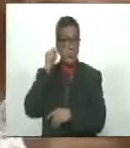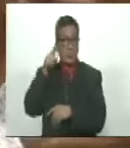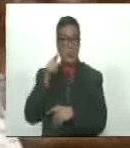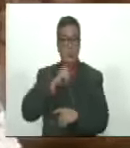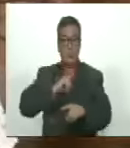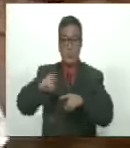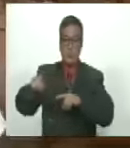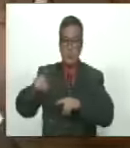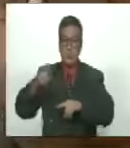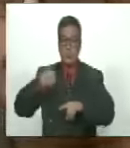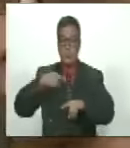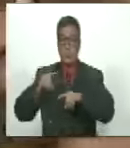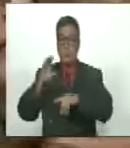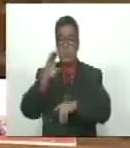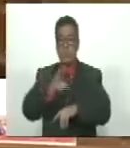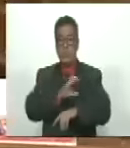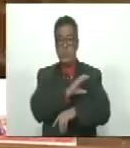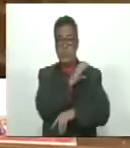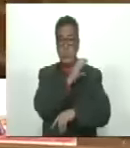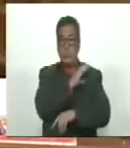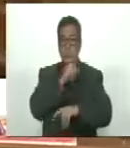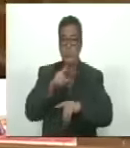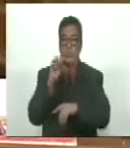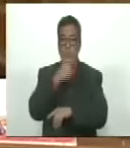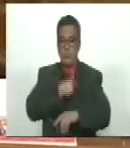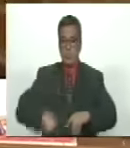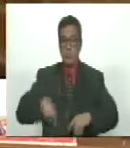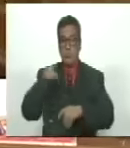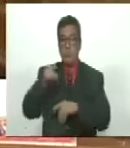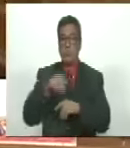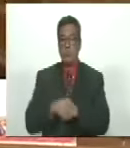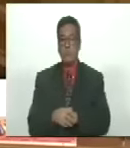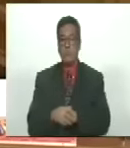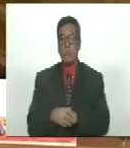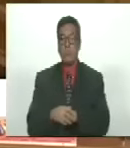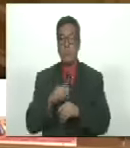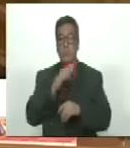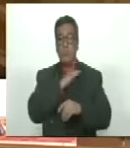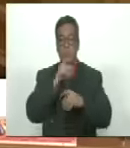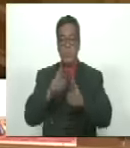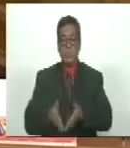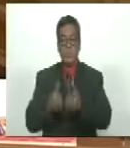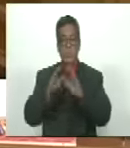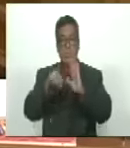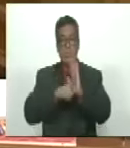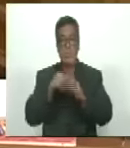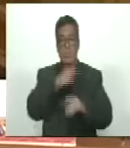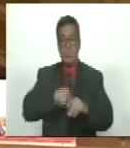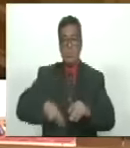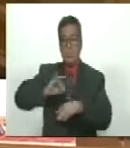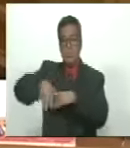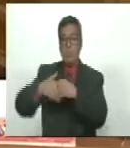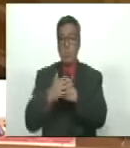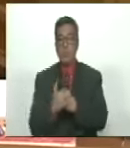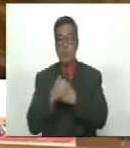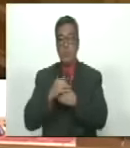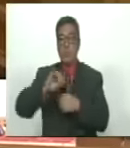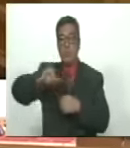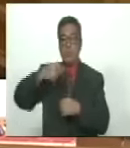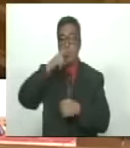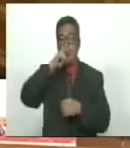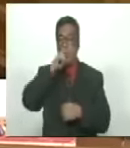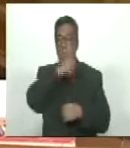el mandato que hemos tenido del capitán Diosdado Cabello, presidente de esta comisión, jefe del bloque parlamentario, el presidente Jorge Rodríguez, el presidente Nicolás